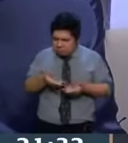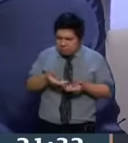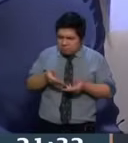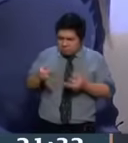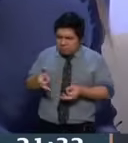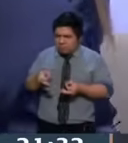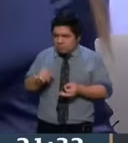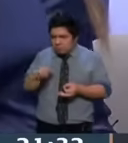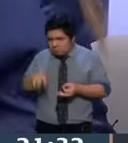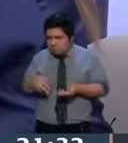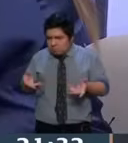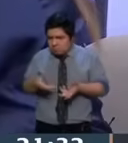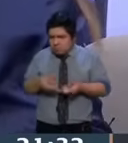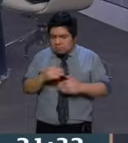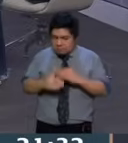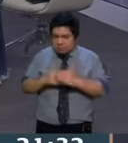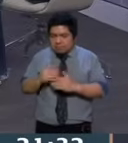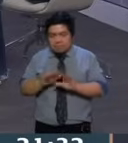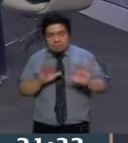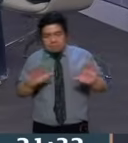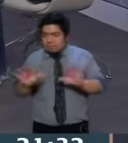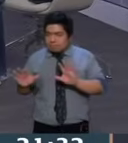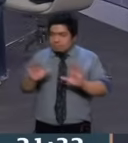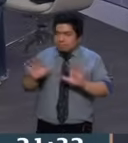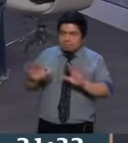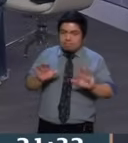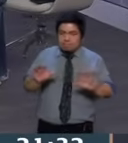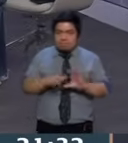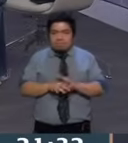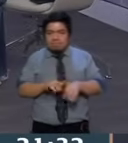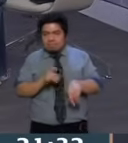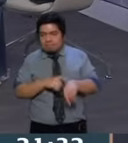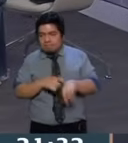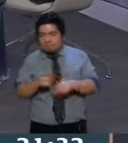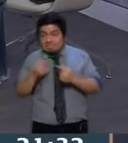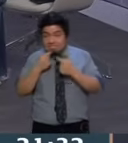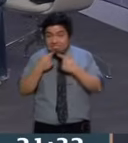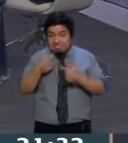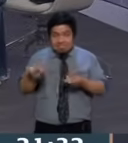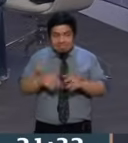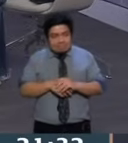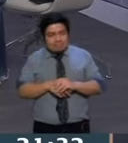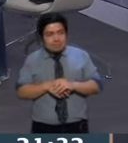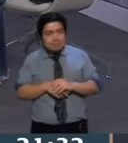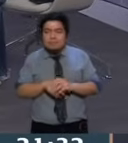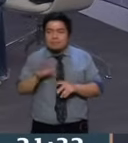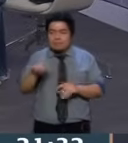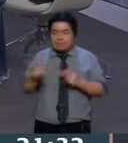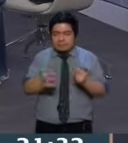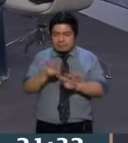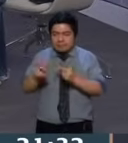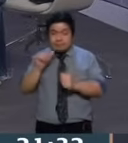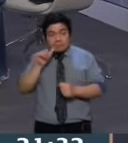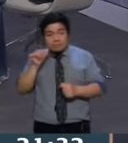va a ejecutar. O sea, tenía que dar un poquito de discusión. Se va a ejecutar. Si ya nos fuimos a discutir. Sí, me gustaría preguntarles algo de lo que se habló ayer